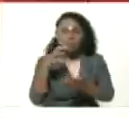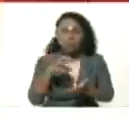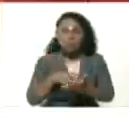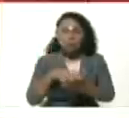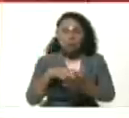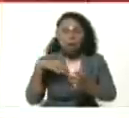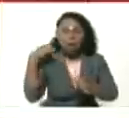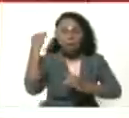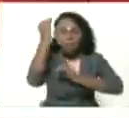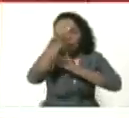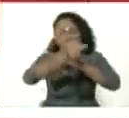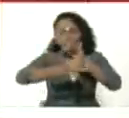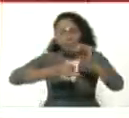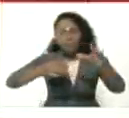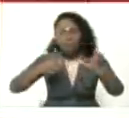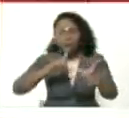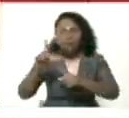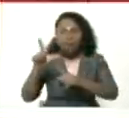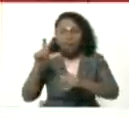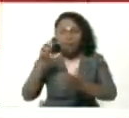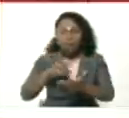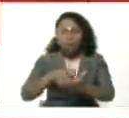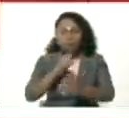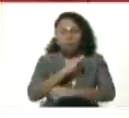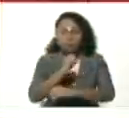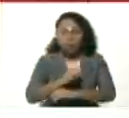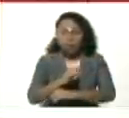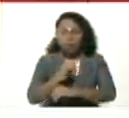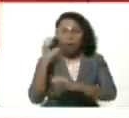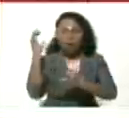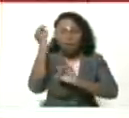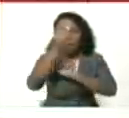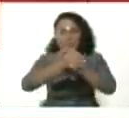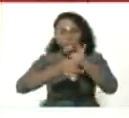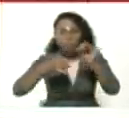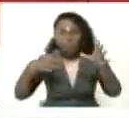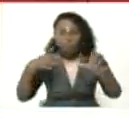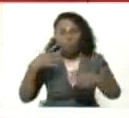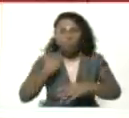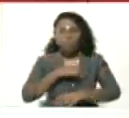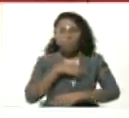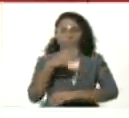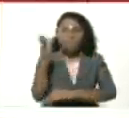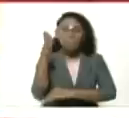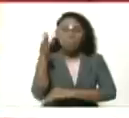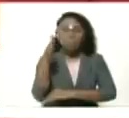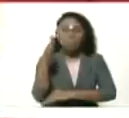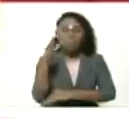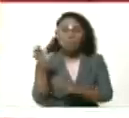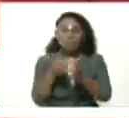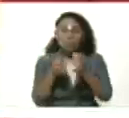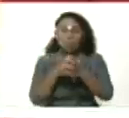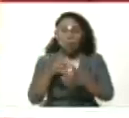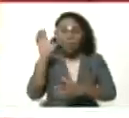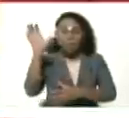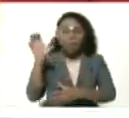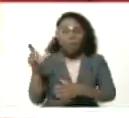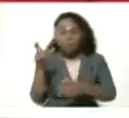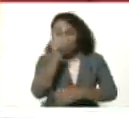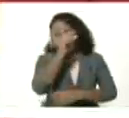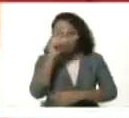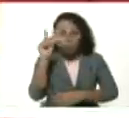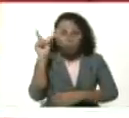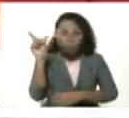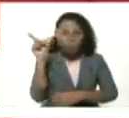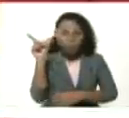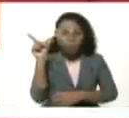Amazonas, listo el estado Zulia, el estado Amazonas, nuestro abanderado, candidato del Bloque de la Patria del Partido Socialista